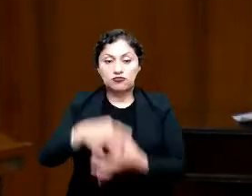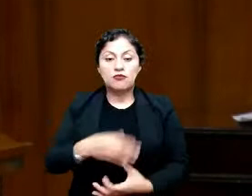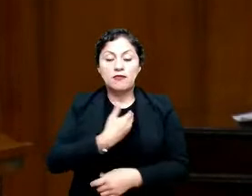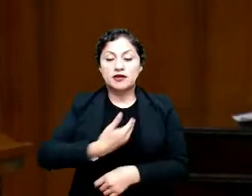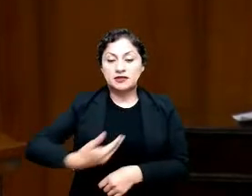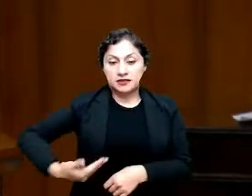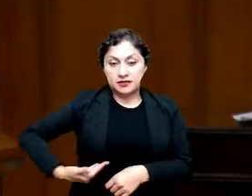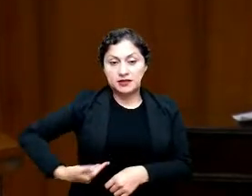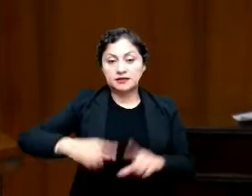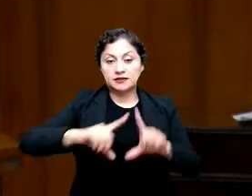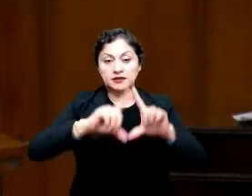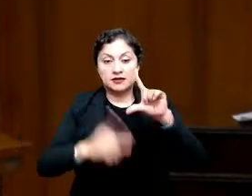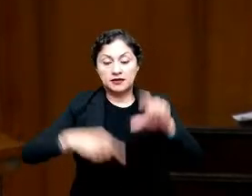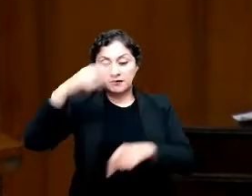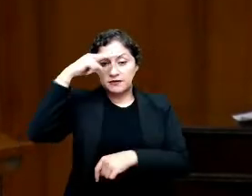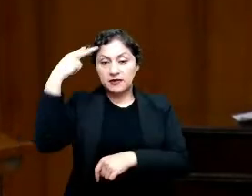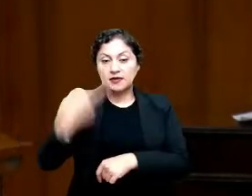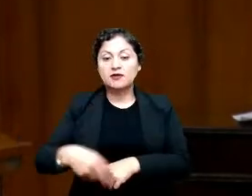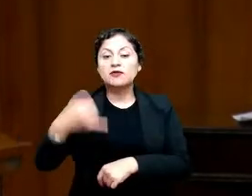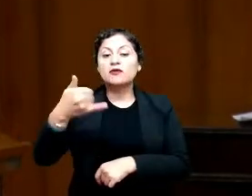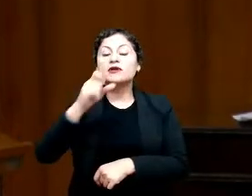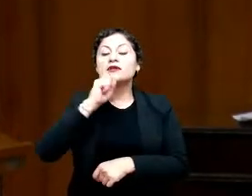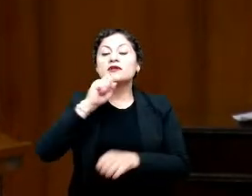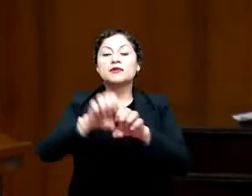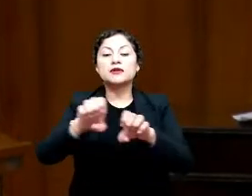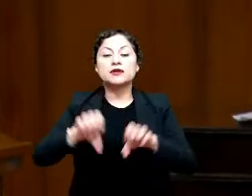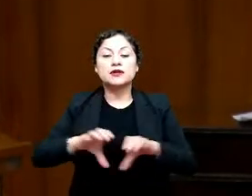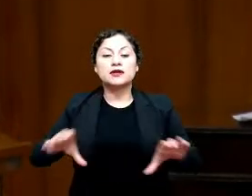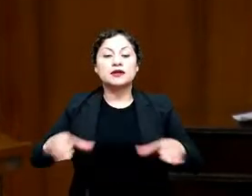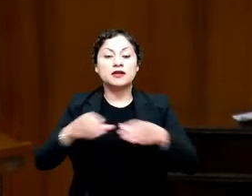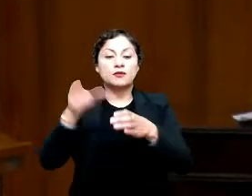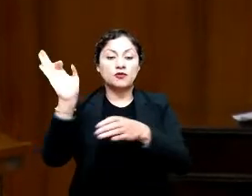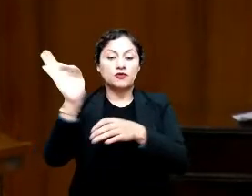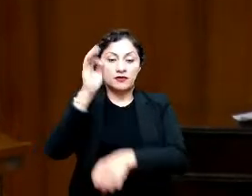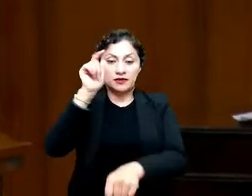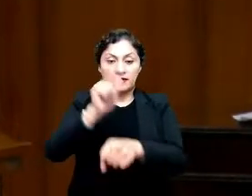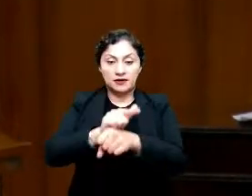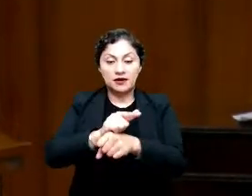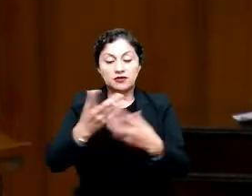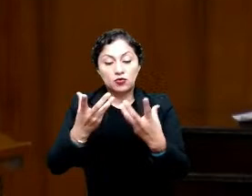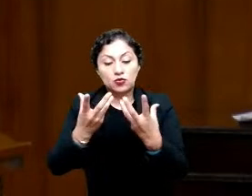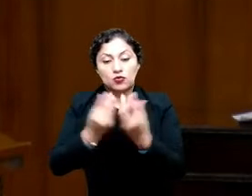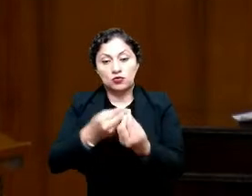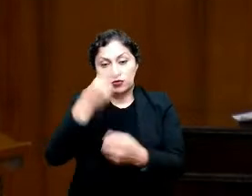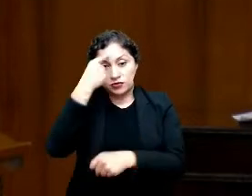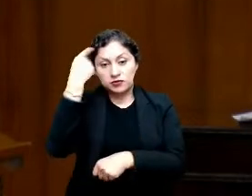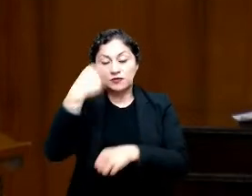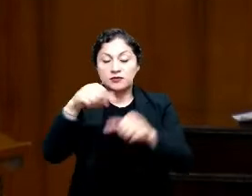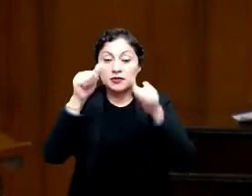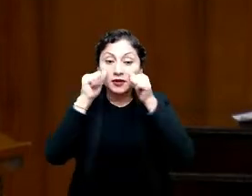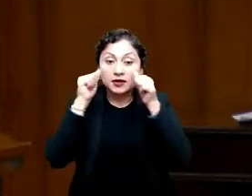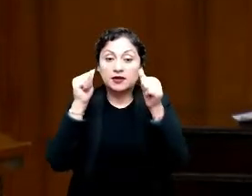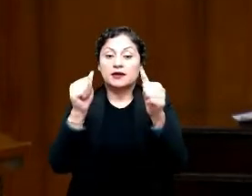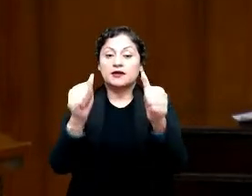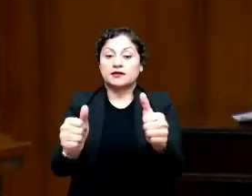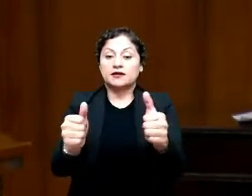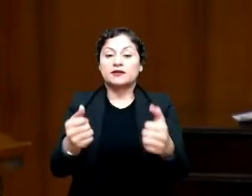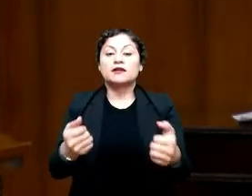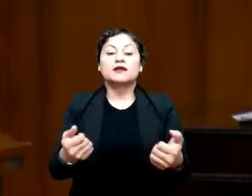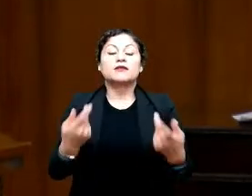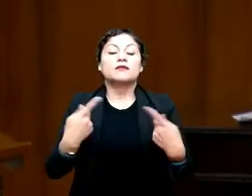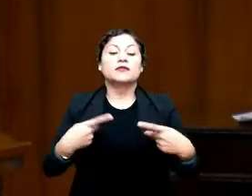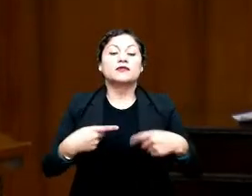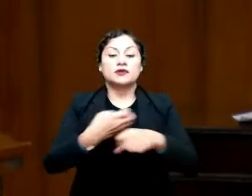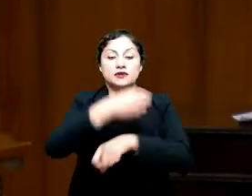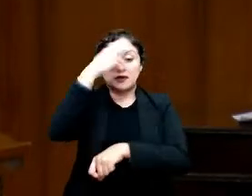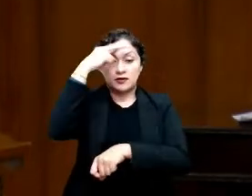con las autoridades del Gabinete Federal para poder subsidiar el tema de atención a los mexiquenses en toda